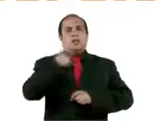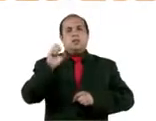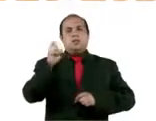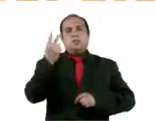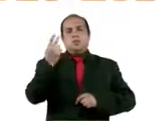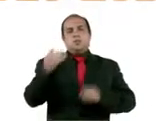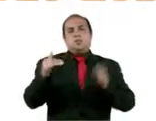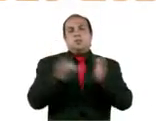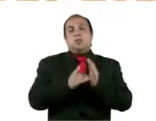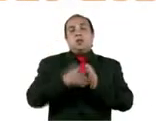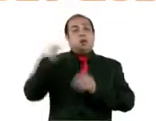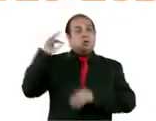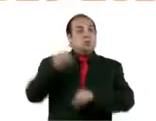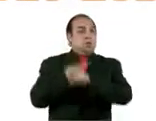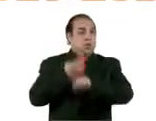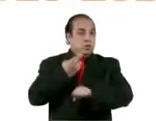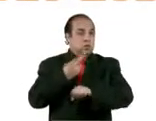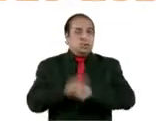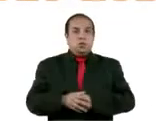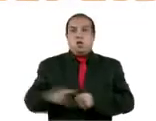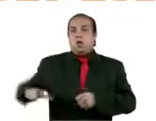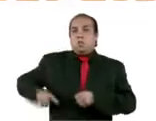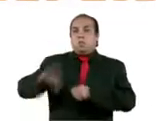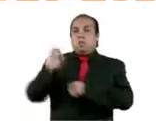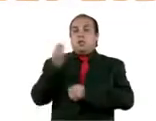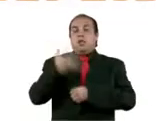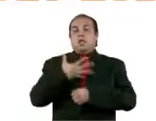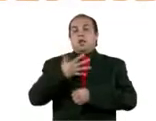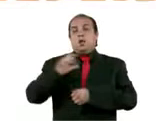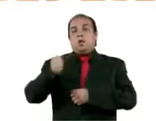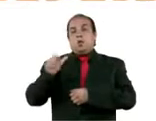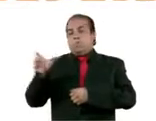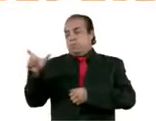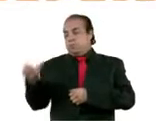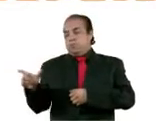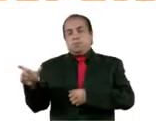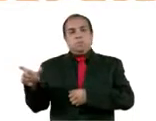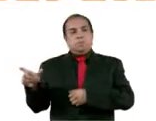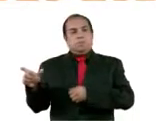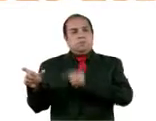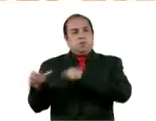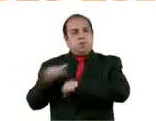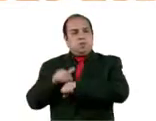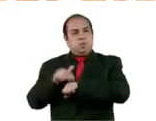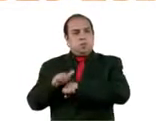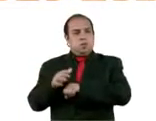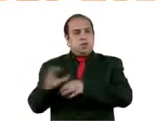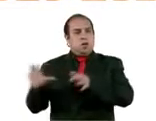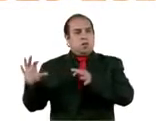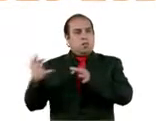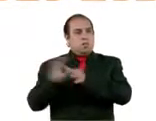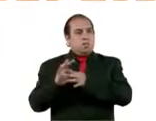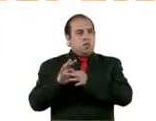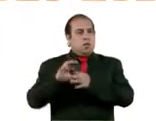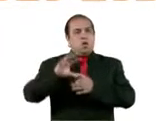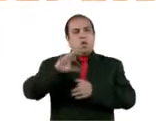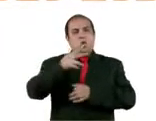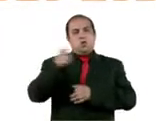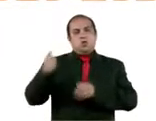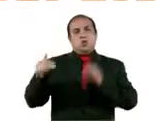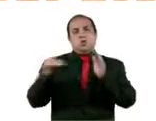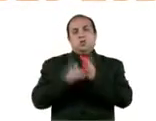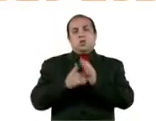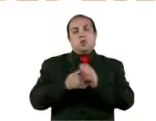mayores, el gobierno federal tenía otro tanto, que en suma eran 800,000. Hoy estamos